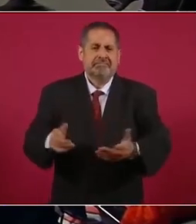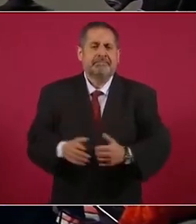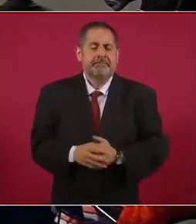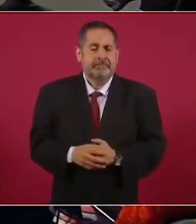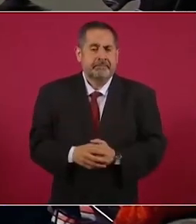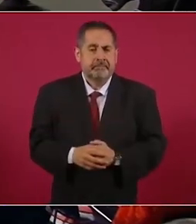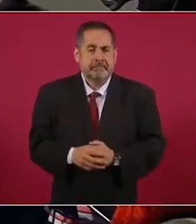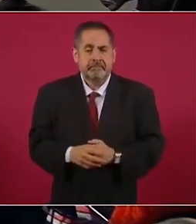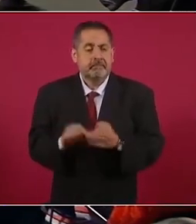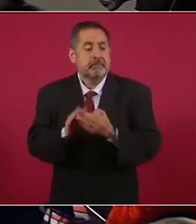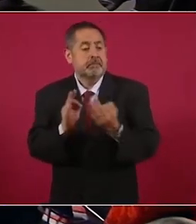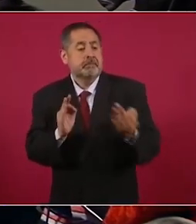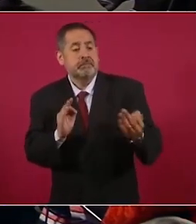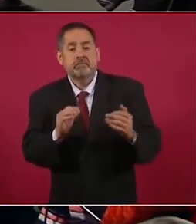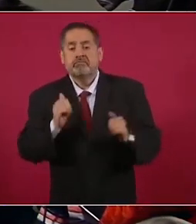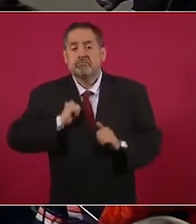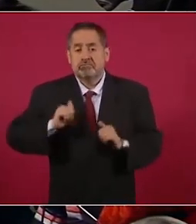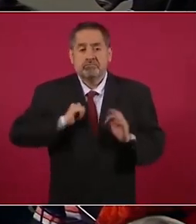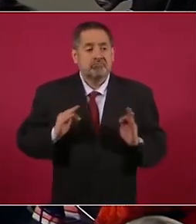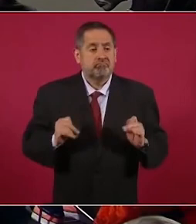Y zonas arqueológicas.